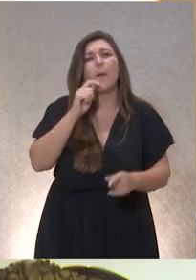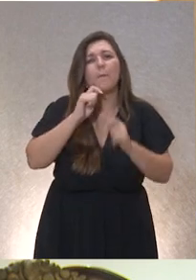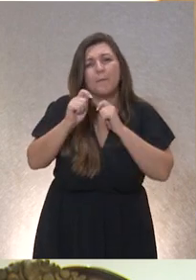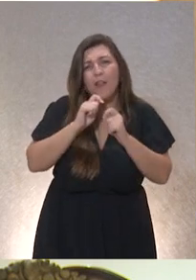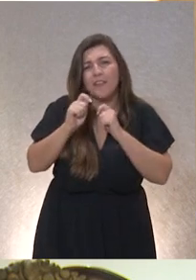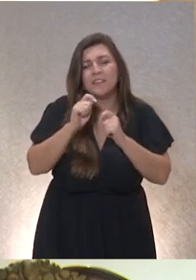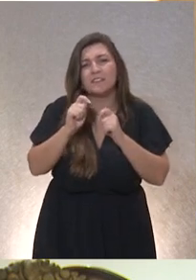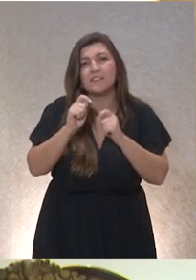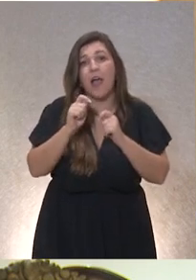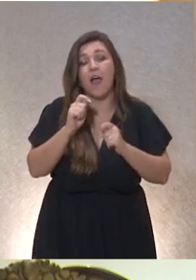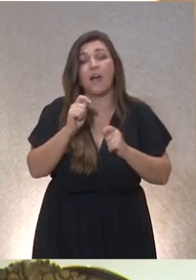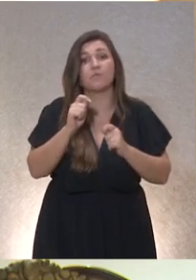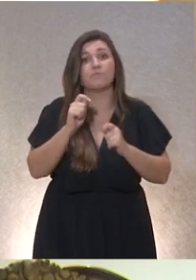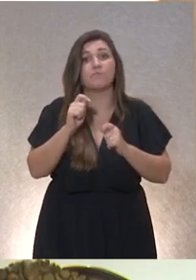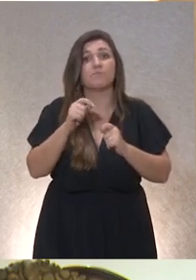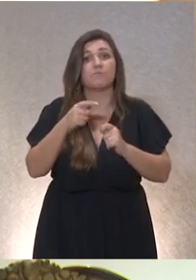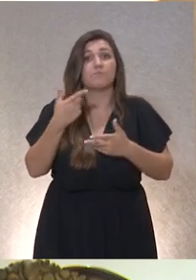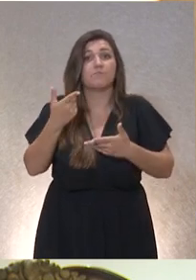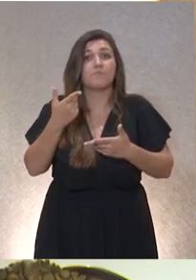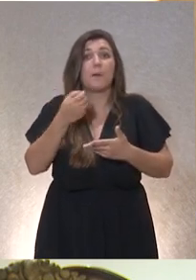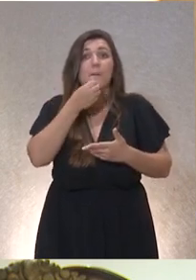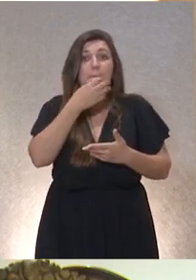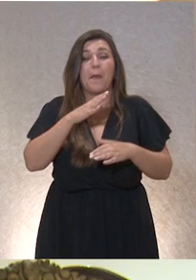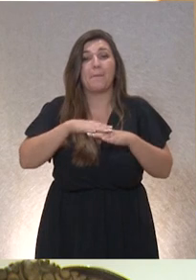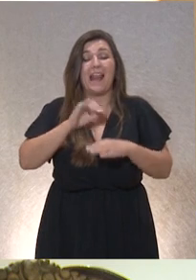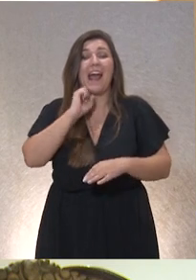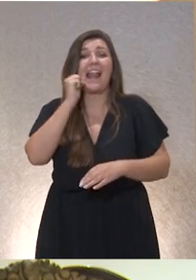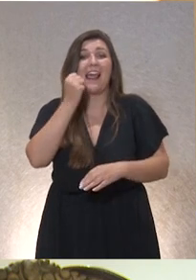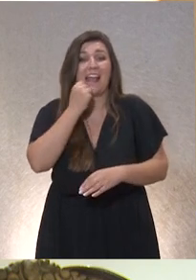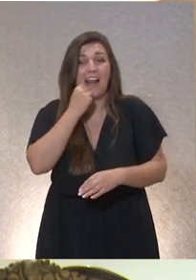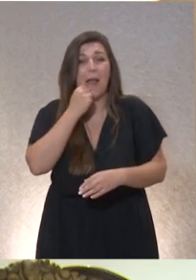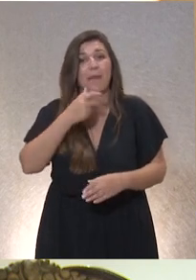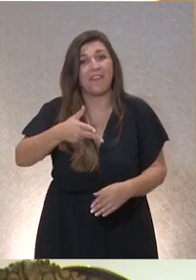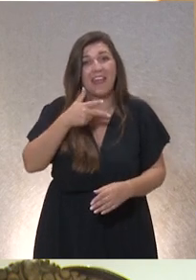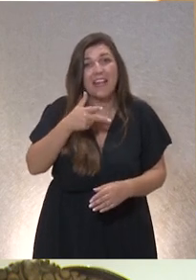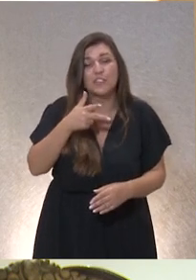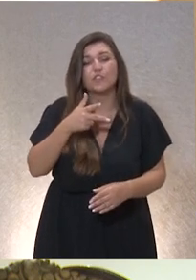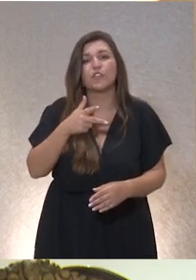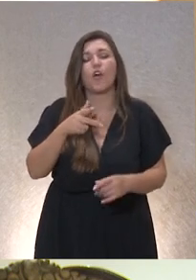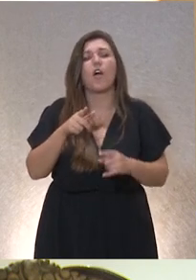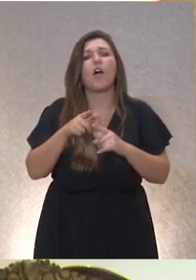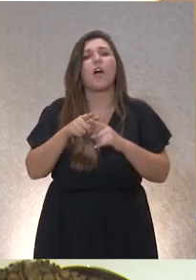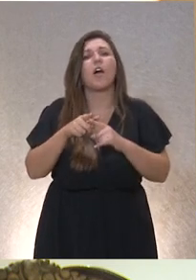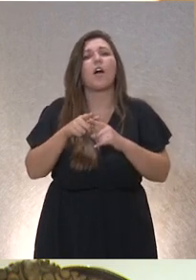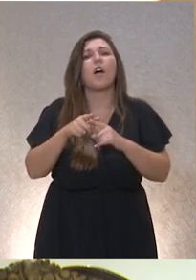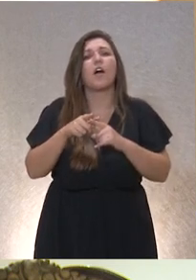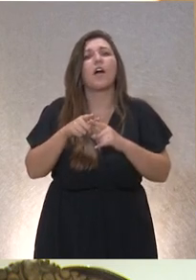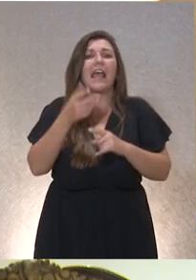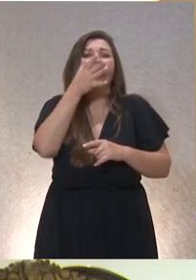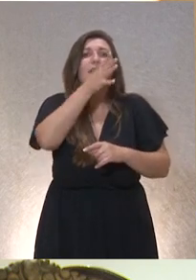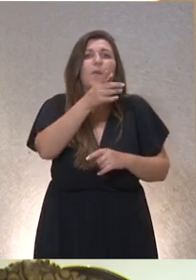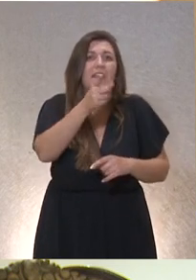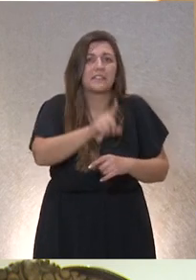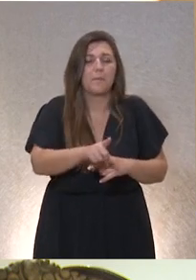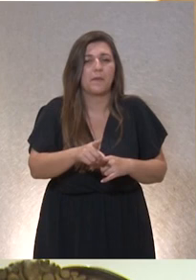siguen siendo buenos intermediarios para reclamar derechos y para denunciar abusos unas recomendaciones que gendan en